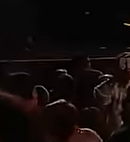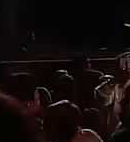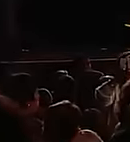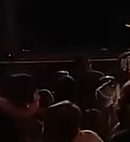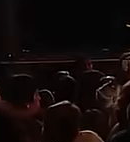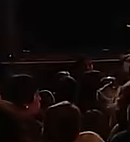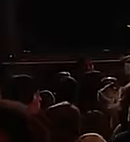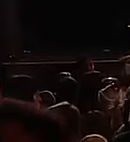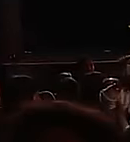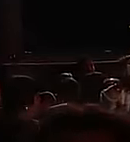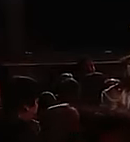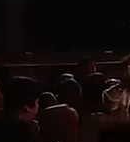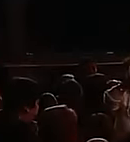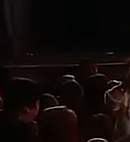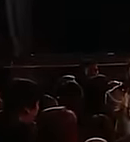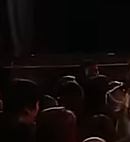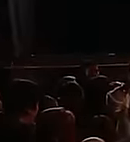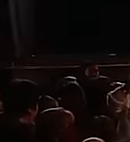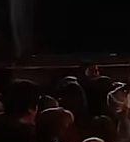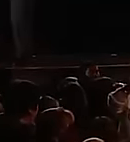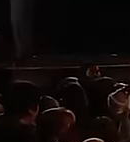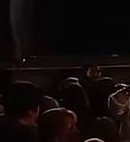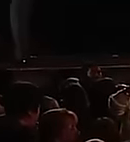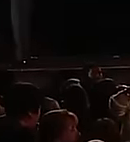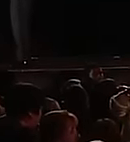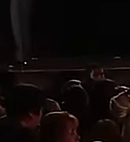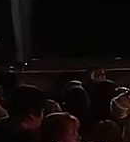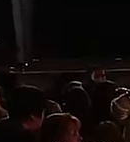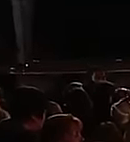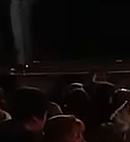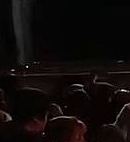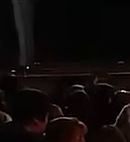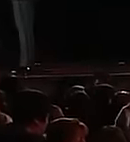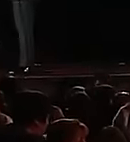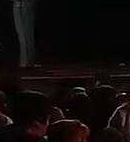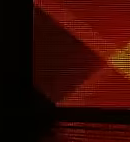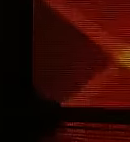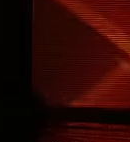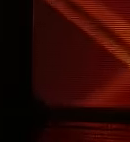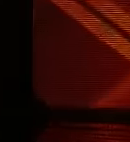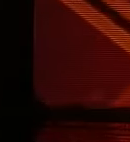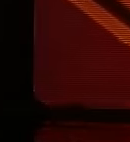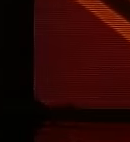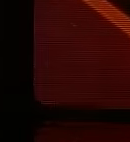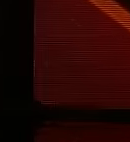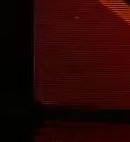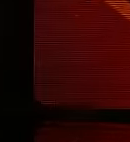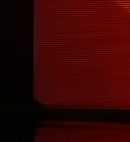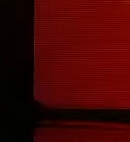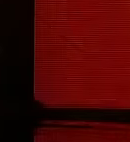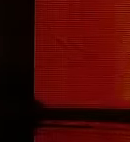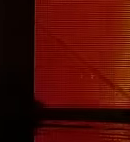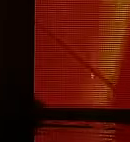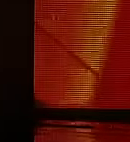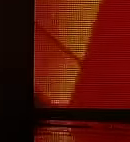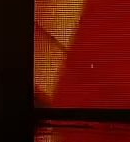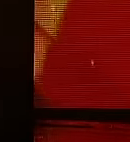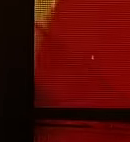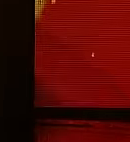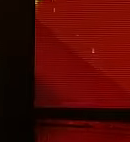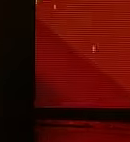juntos el Festival de los Festivales y ha llegado la hora del humor, de la comedia, de la risa, porque nuestro próximo invitado